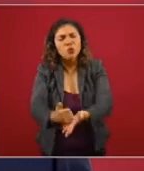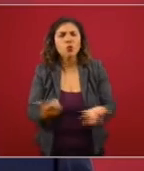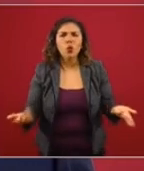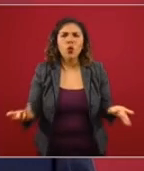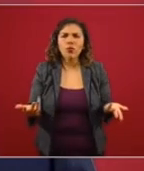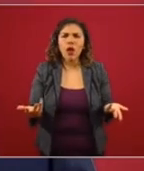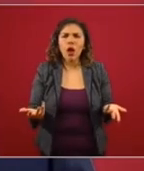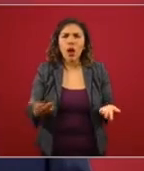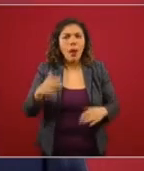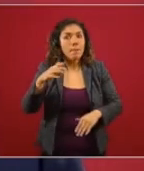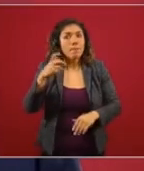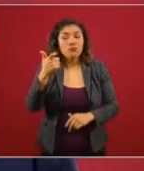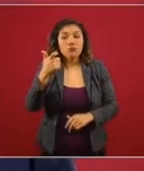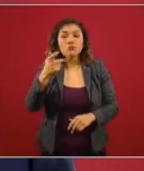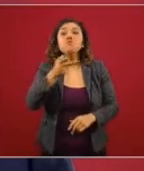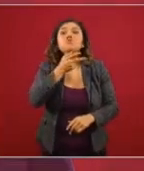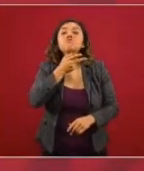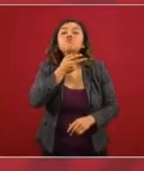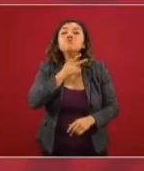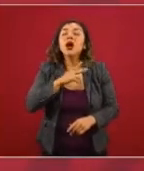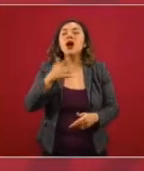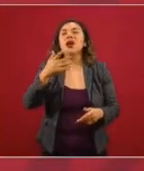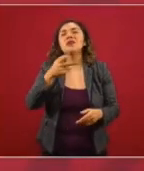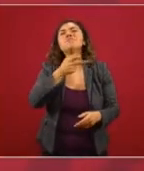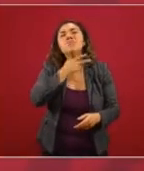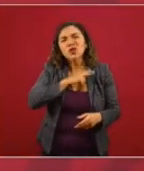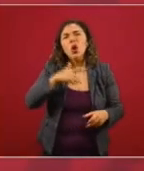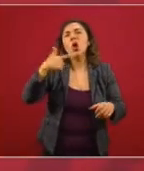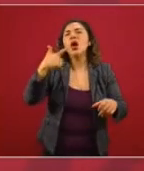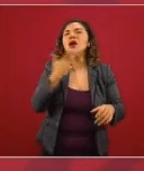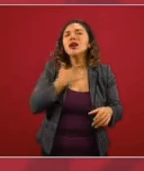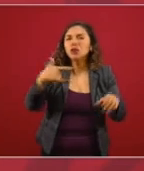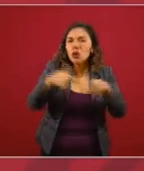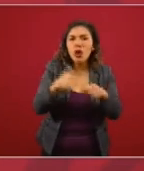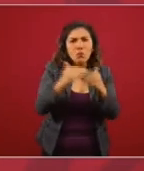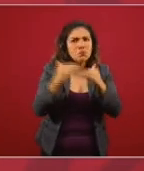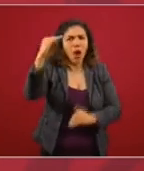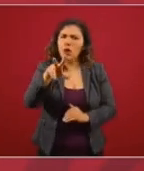que no iban a aumentar los precios de los combustibles,